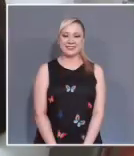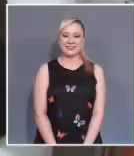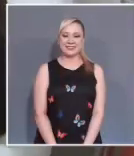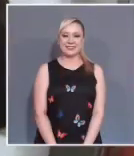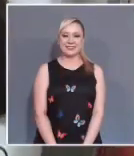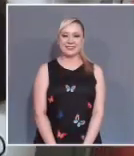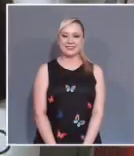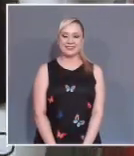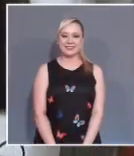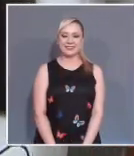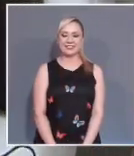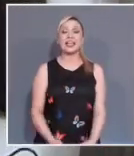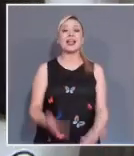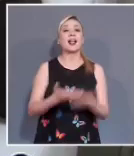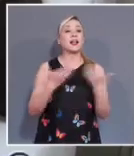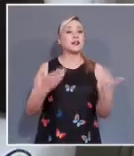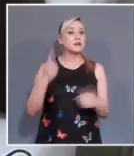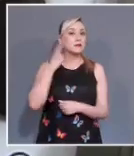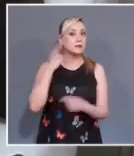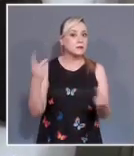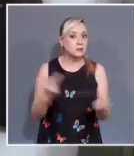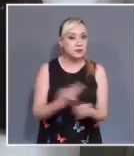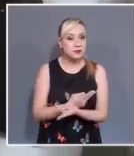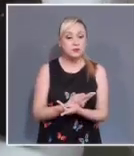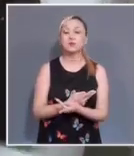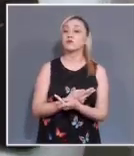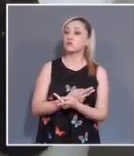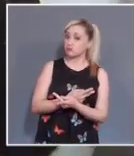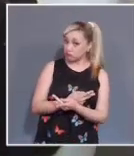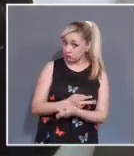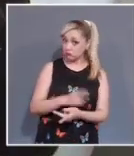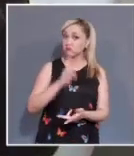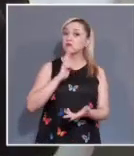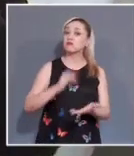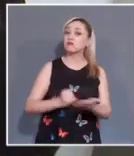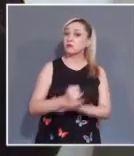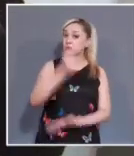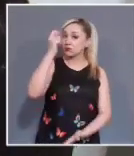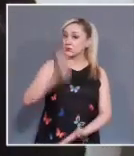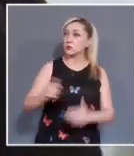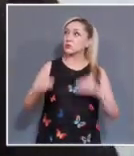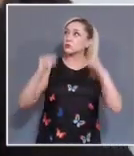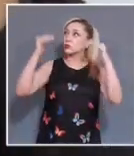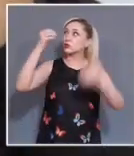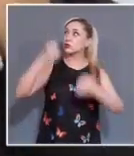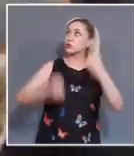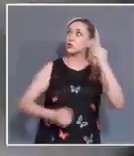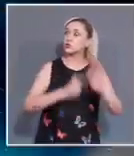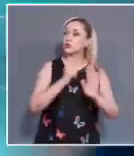Al regresar, reconocen sentencia de la Corte que protege derechos de mujeres gestantes.